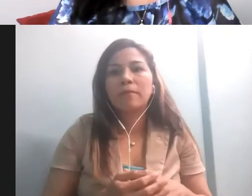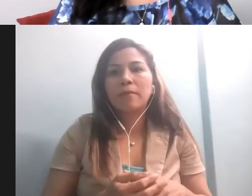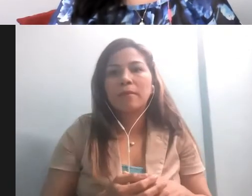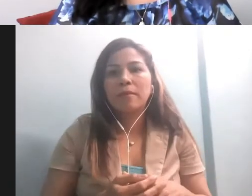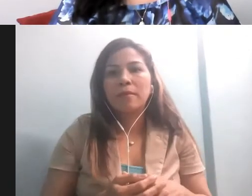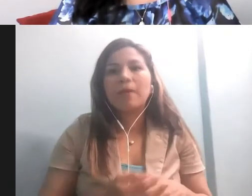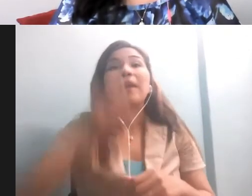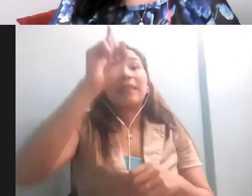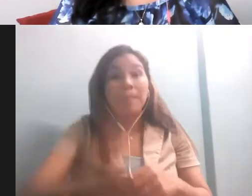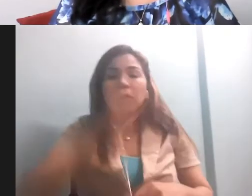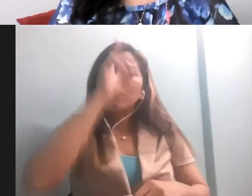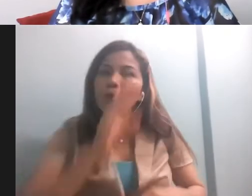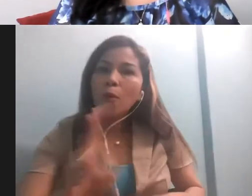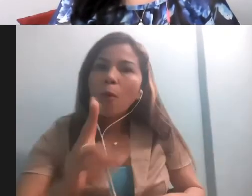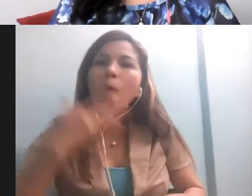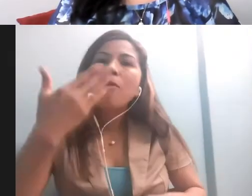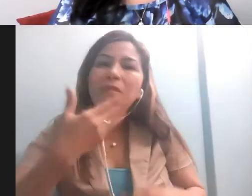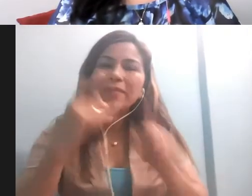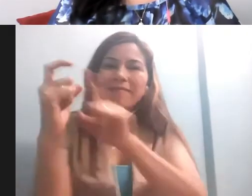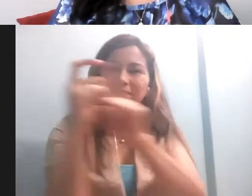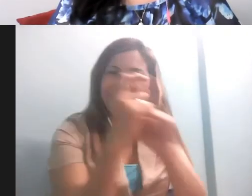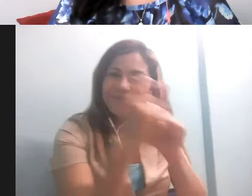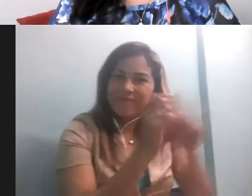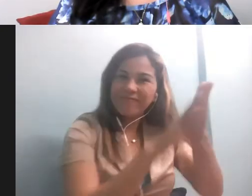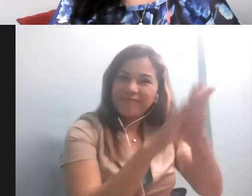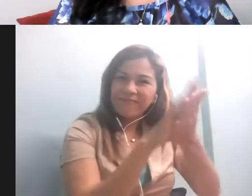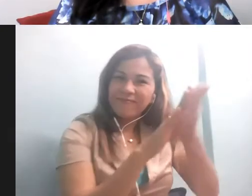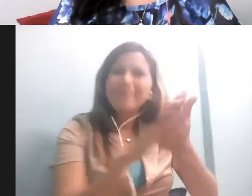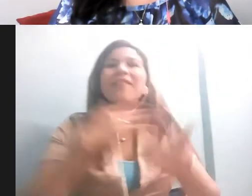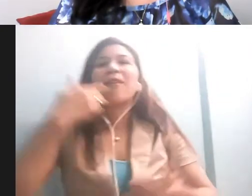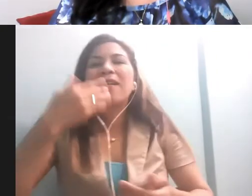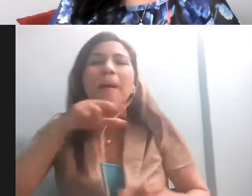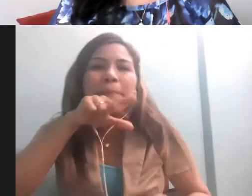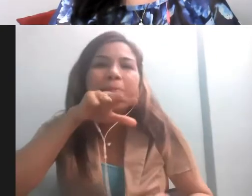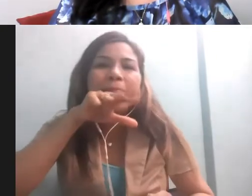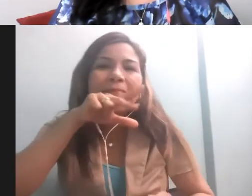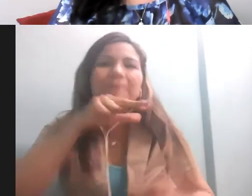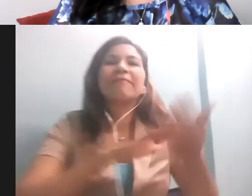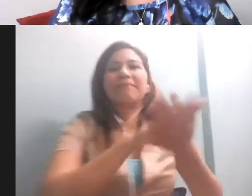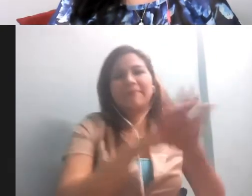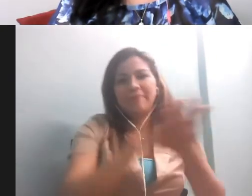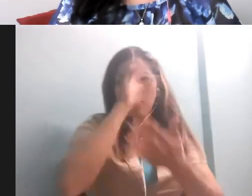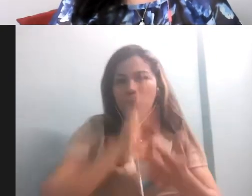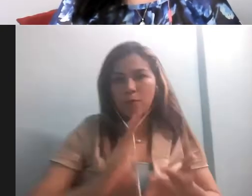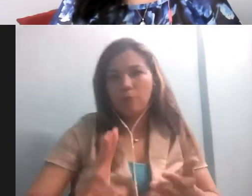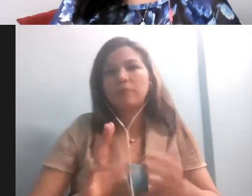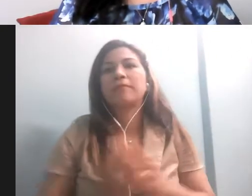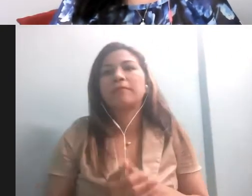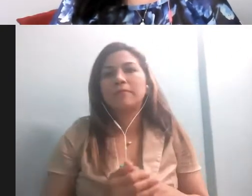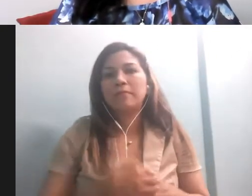¿no? Yo sé que aquí tenemos intérpretes y seguramente tenemos una posición un poquito distinta a la mía en algunos